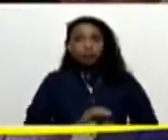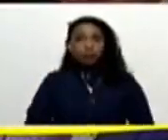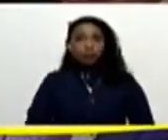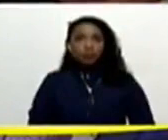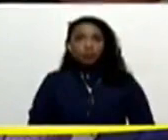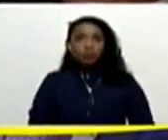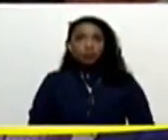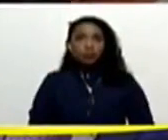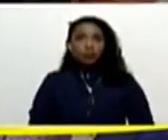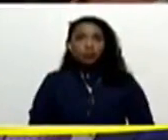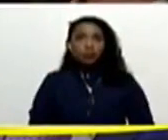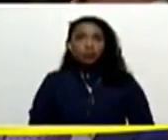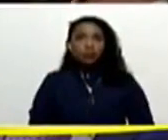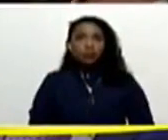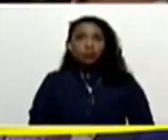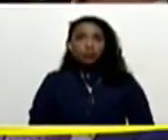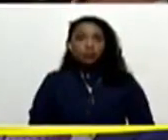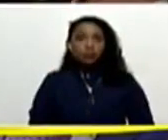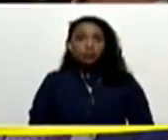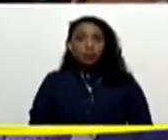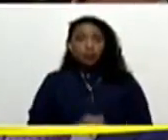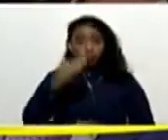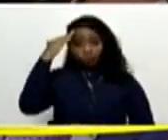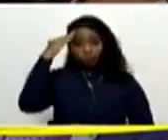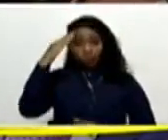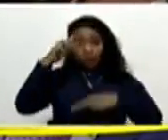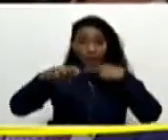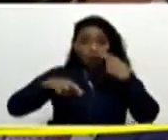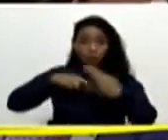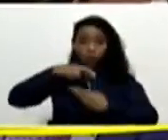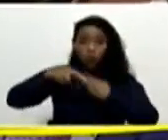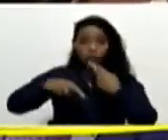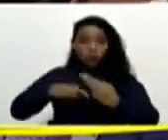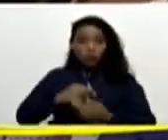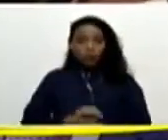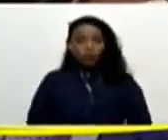¿sí?, los comandantes de la revolución.